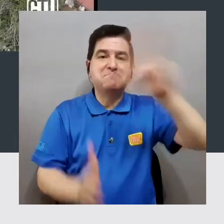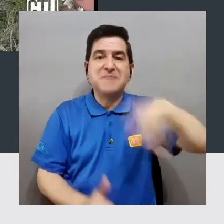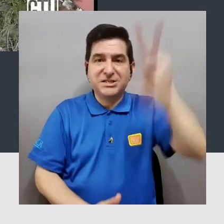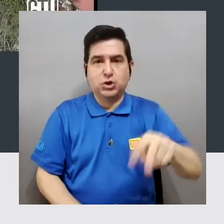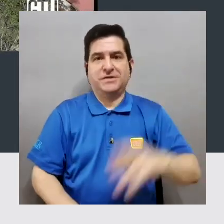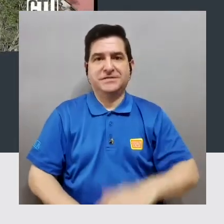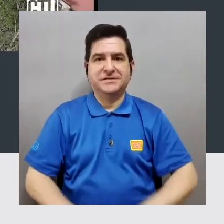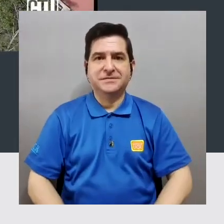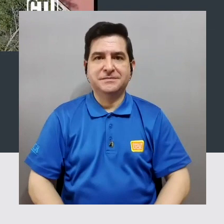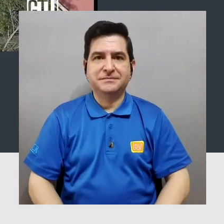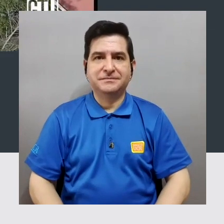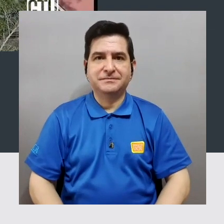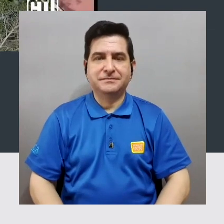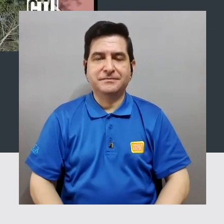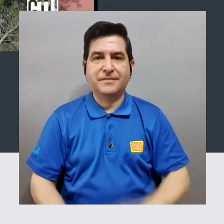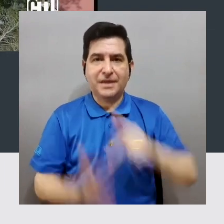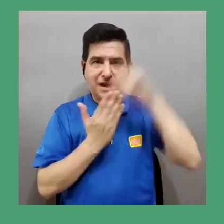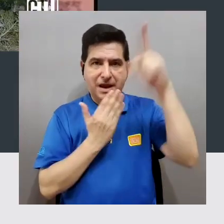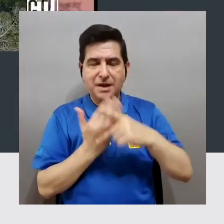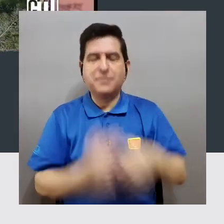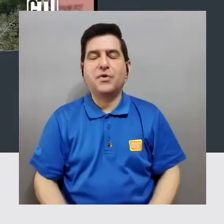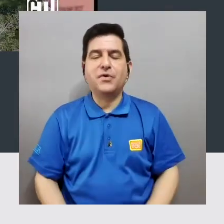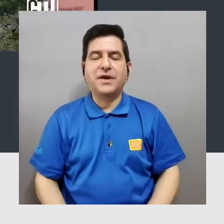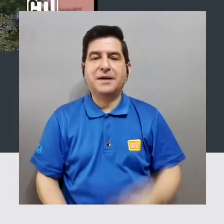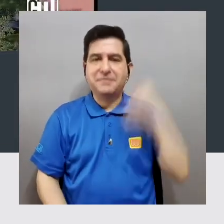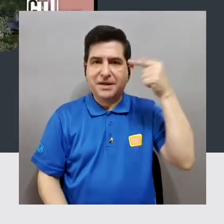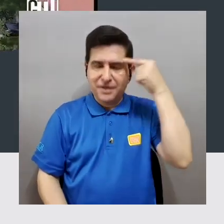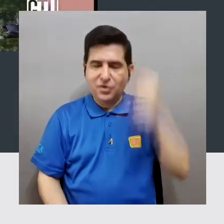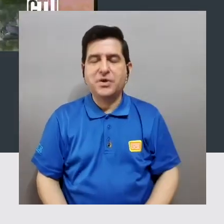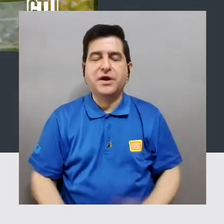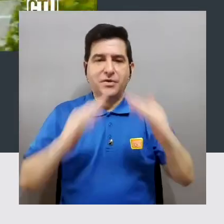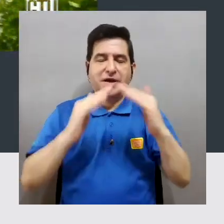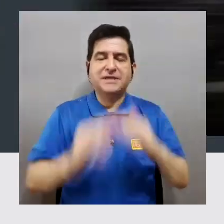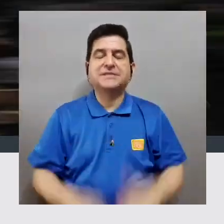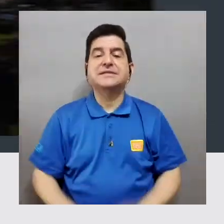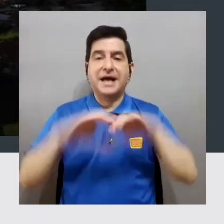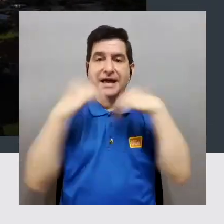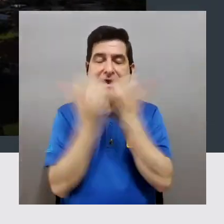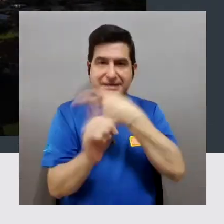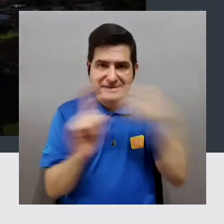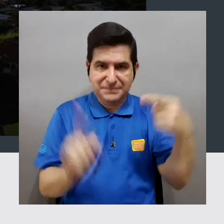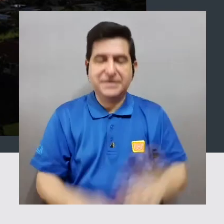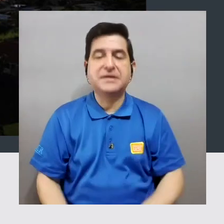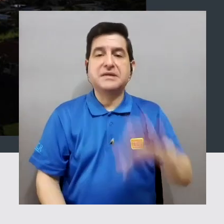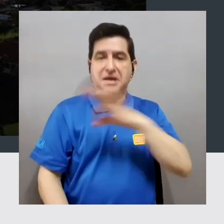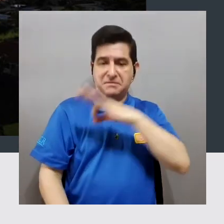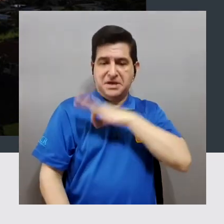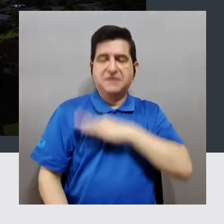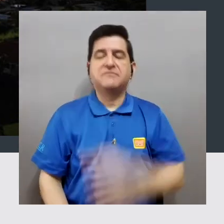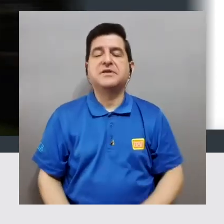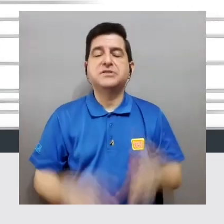colones. El Programa Estatal de Vivienda para Familias de Ingresos Medios, por su parte, permite obtener